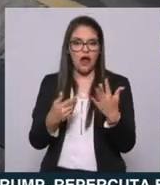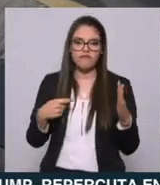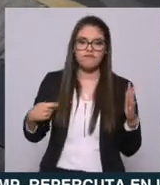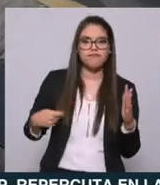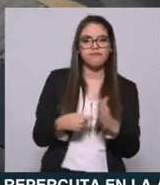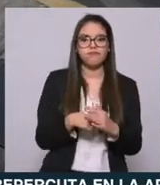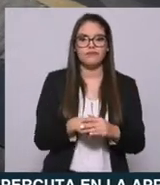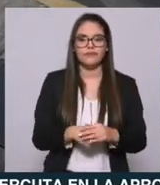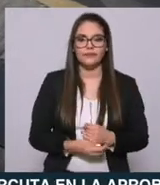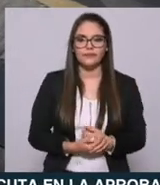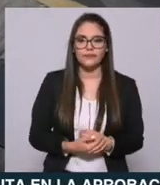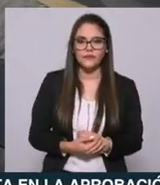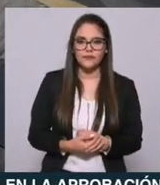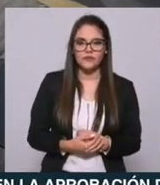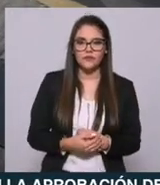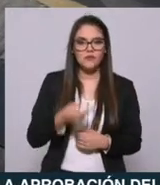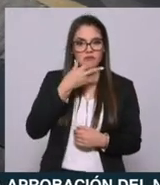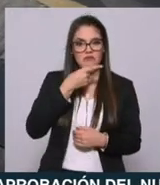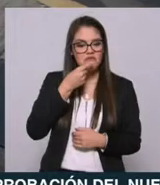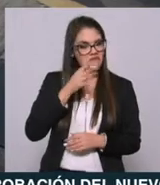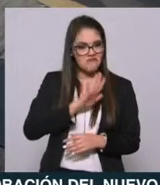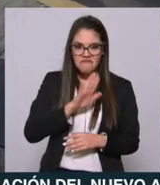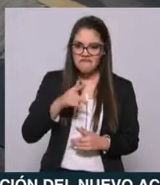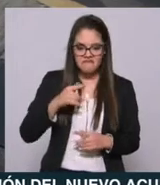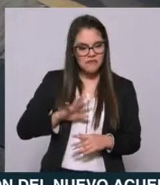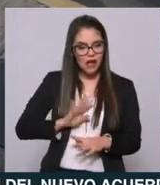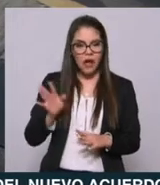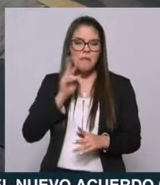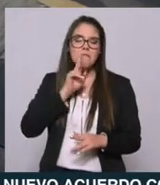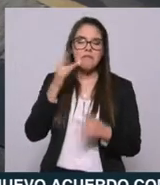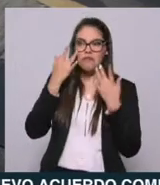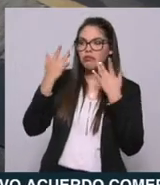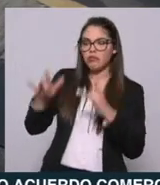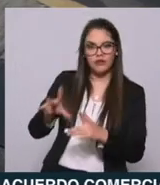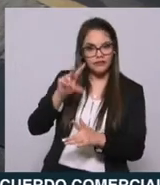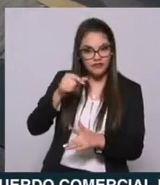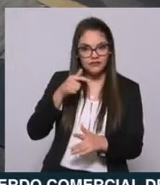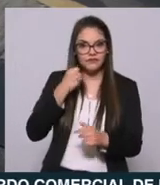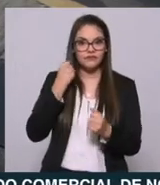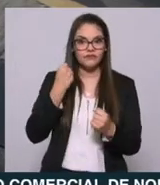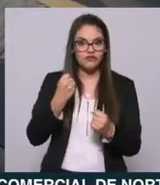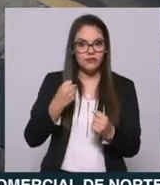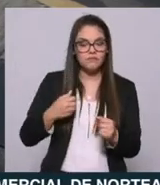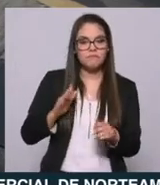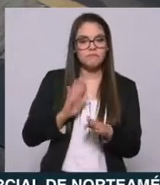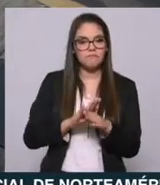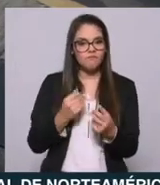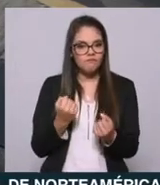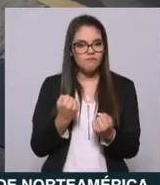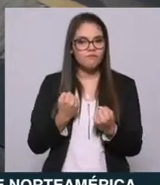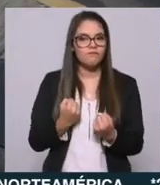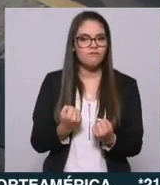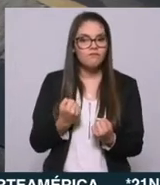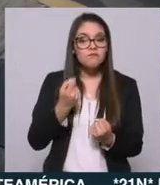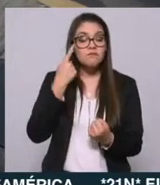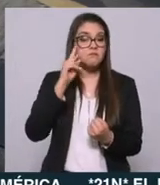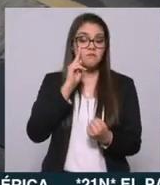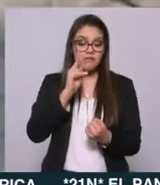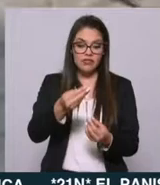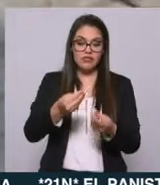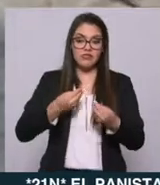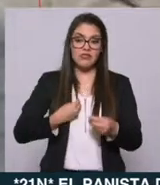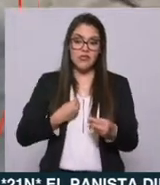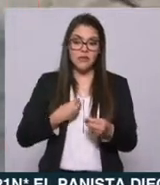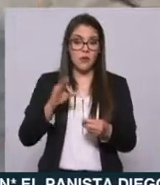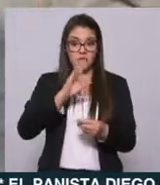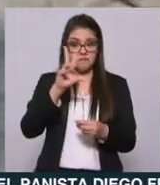portaba. El atacante no se rindió y lo frenó con su cuerpo para que desistiera y entregara sus pertenencias, pero al no lograrlo,